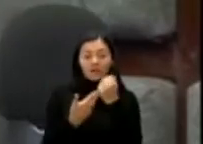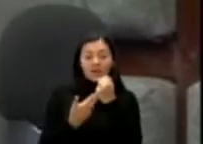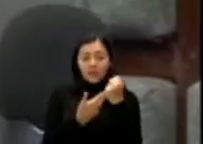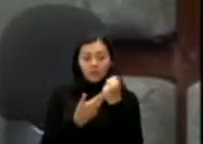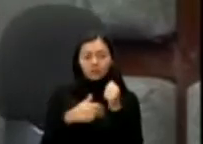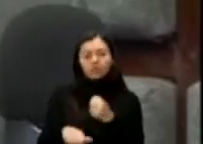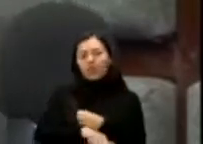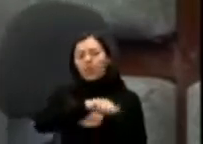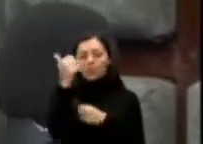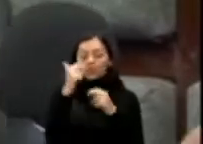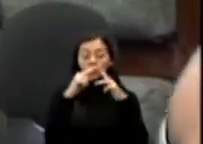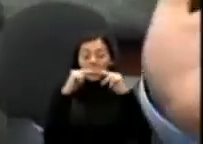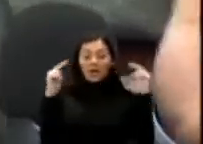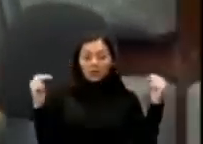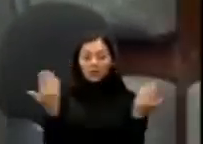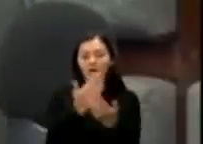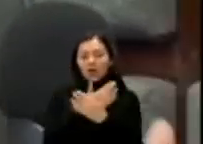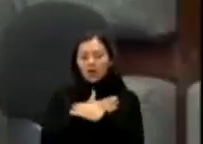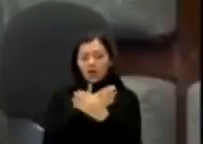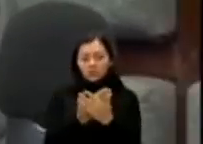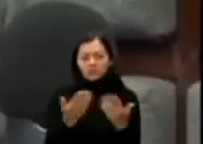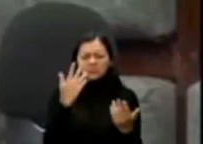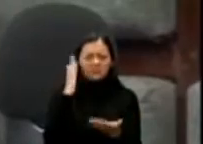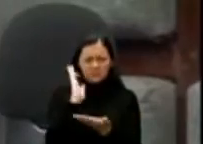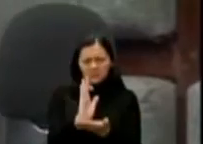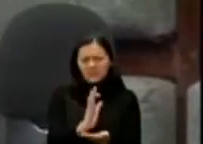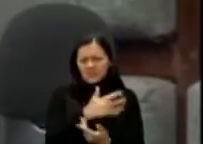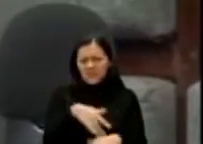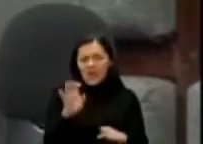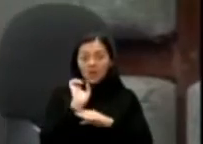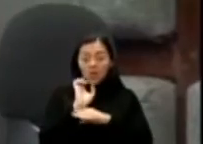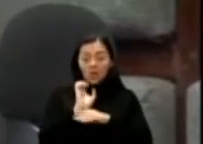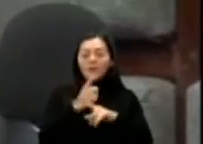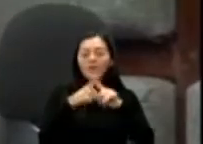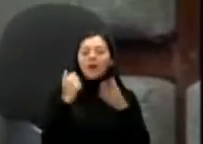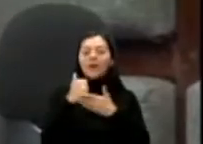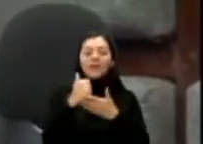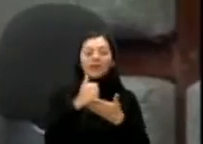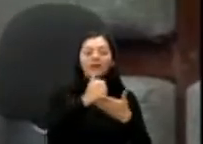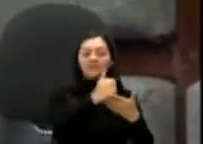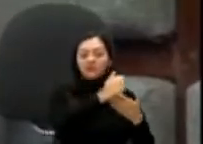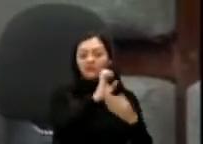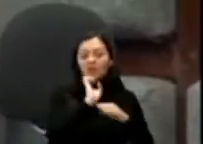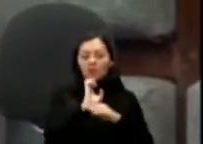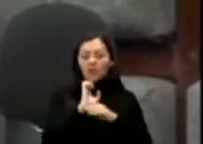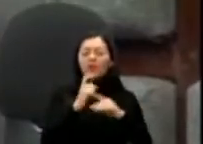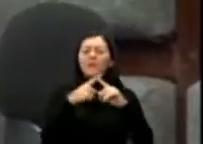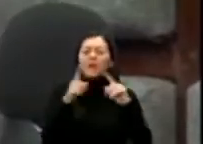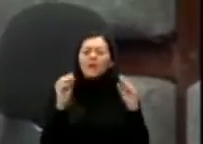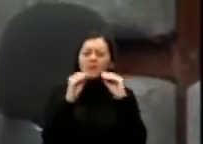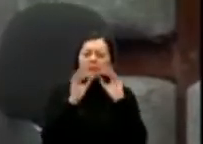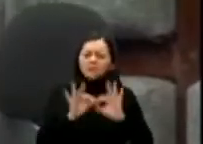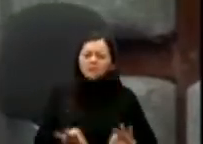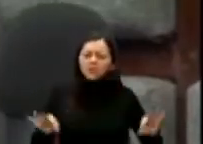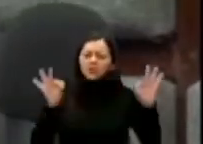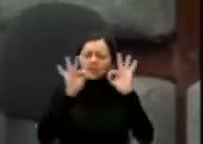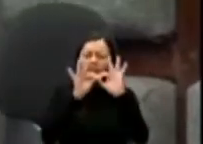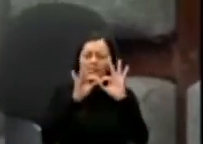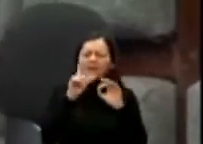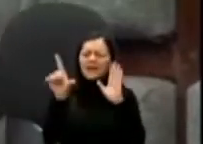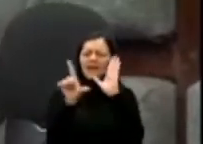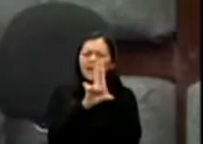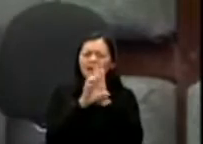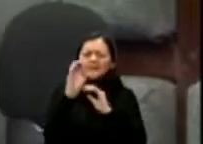podemos constatar y que están siendo ya de beneficio de la ciudadanía es importante reforzar el concepto de la ley 010